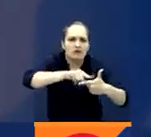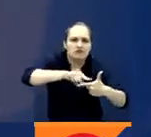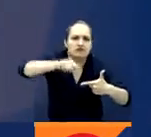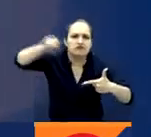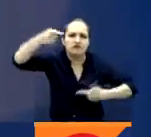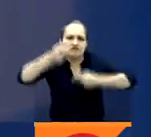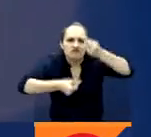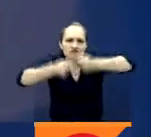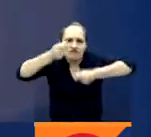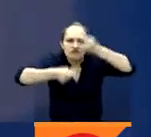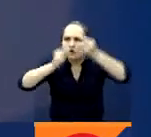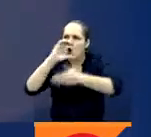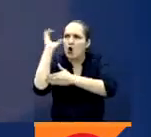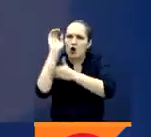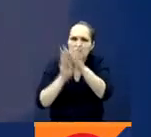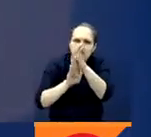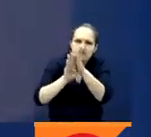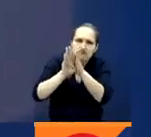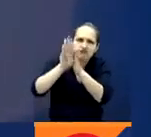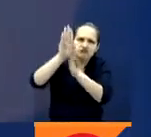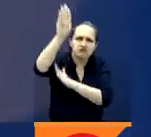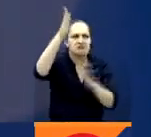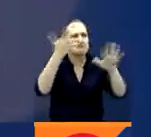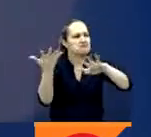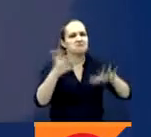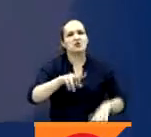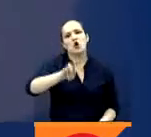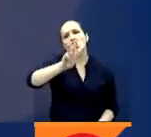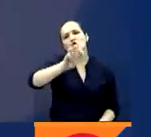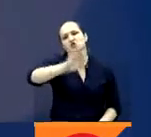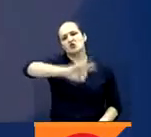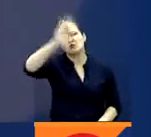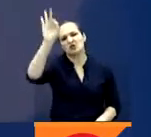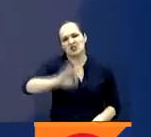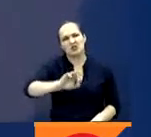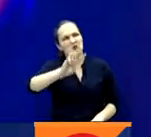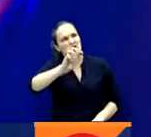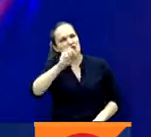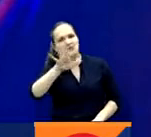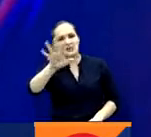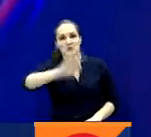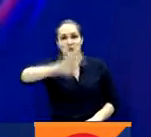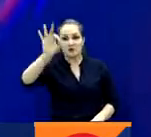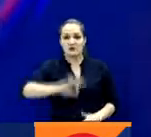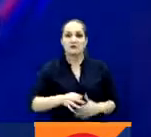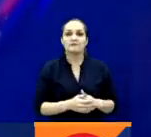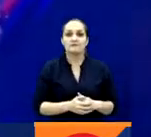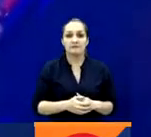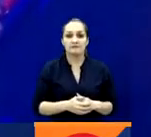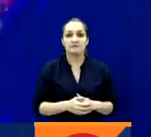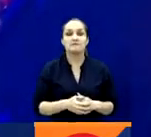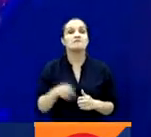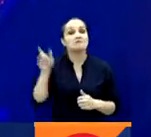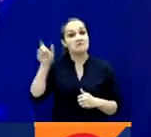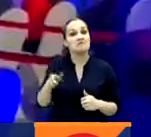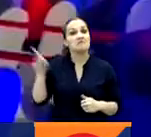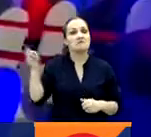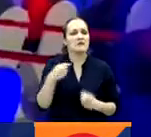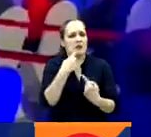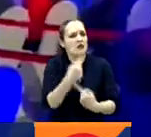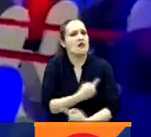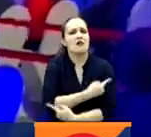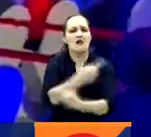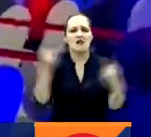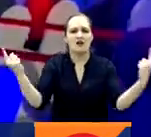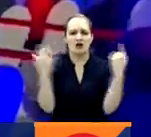economía colombiana crecerá este año por encima del 8.5%. El anuncio fue pertinente ante